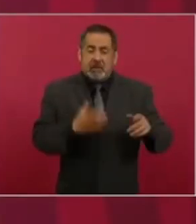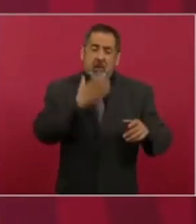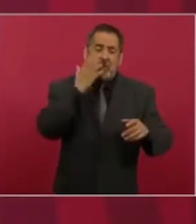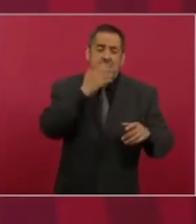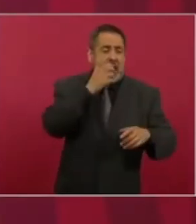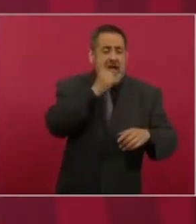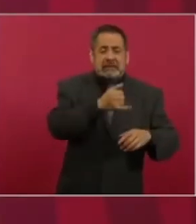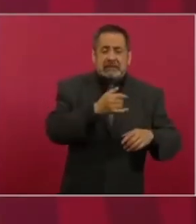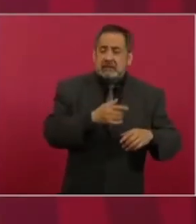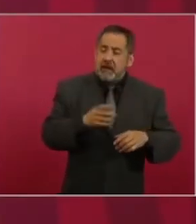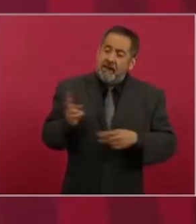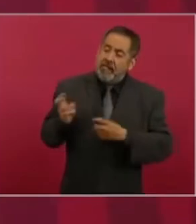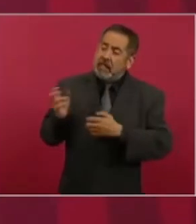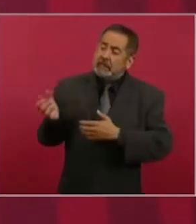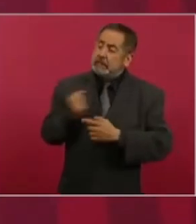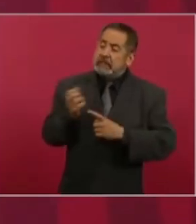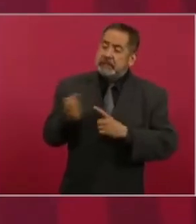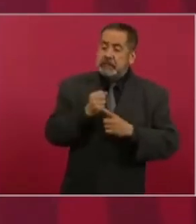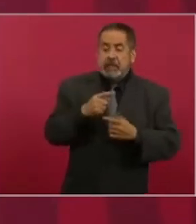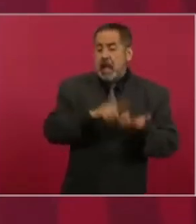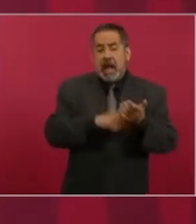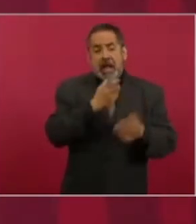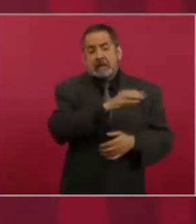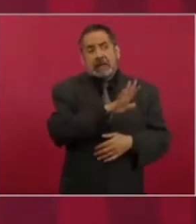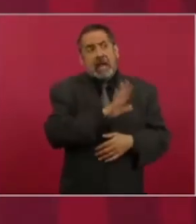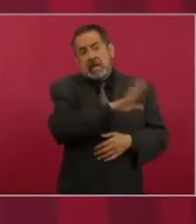prácticas en España,